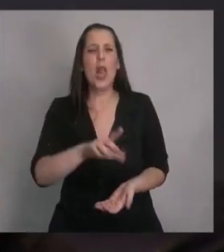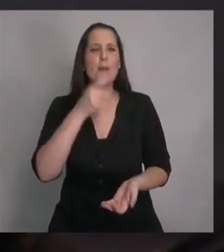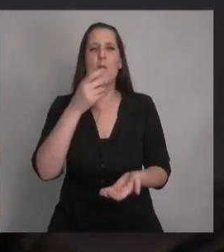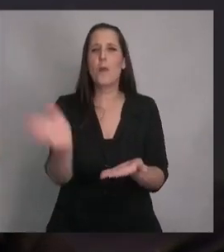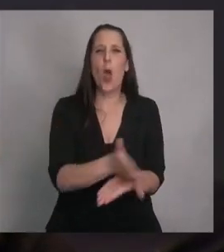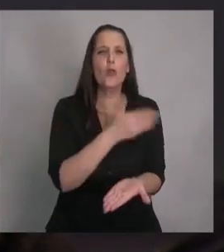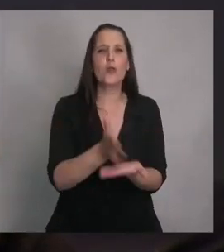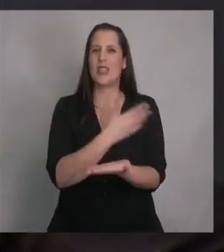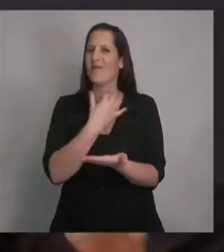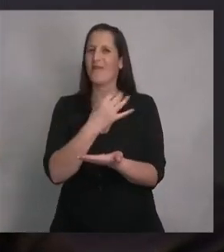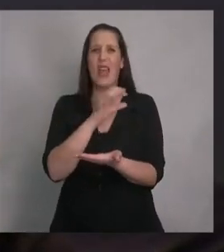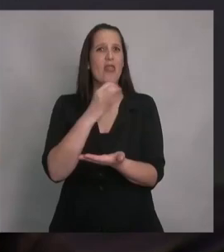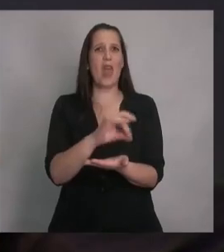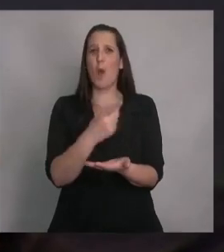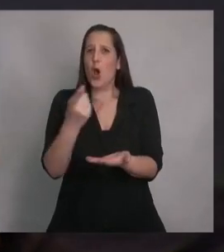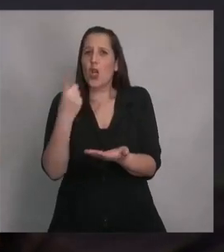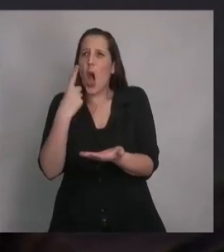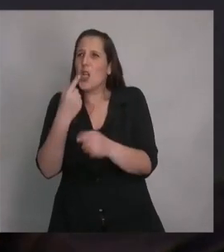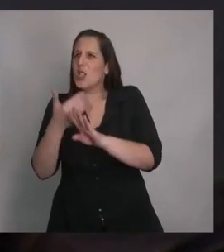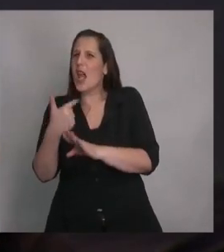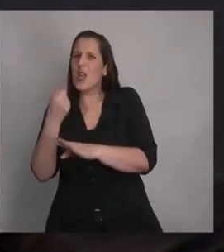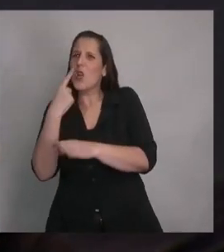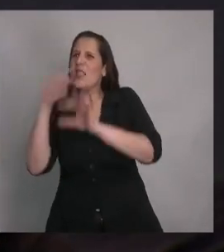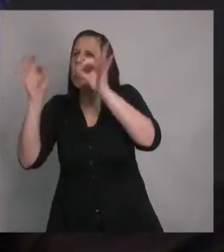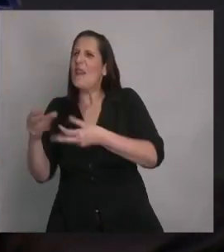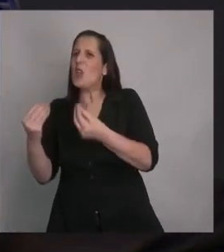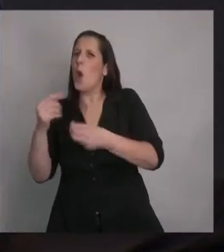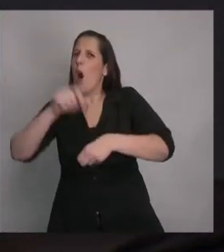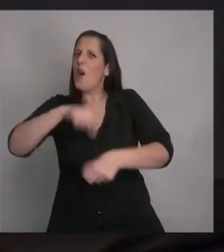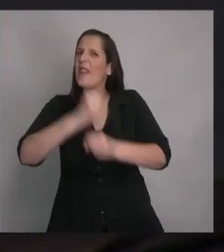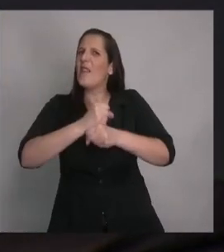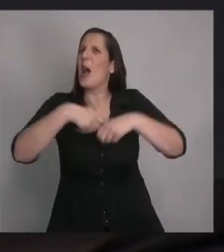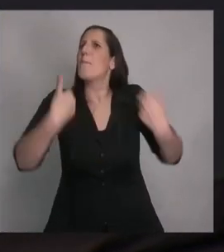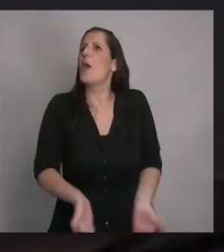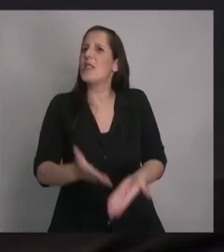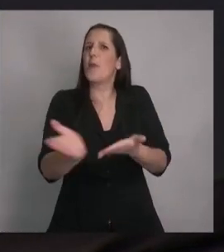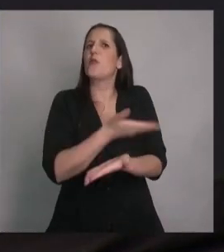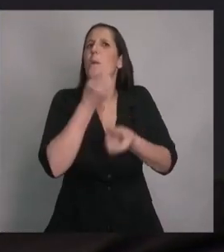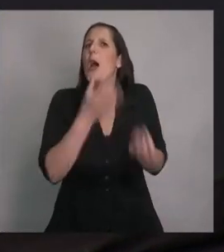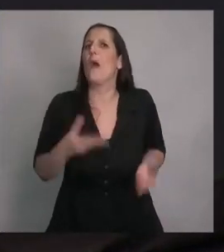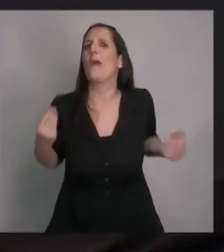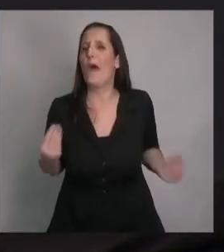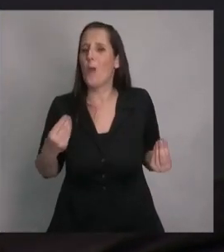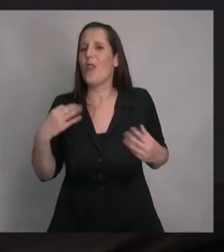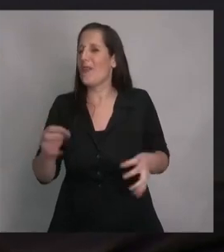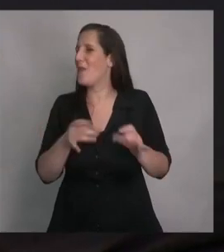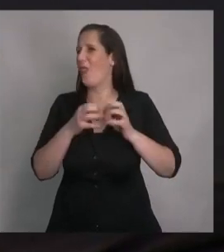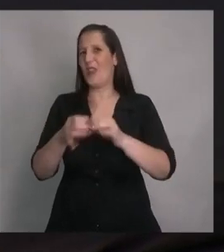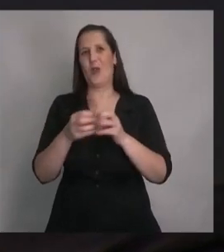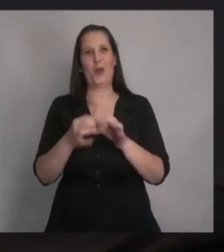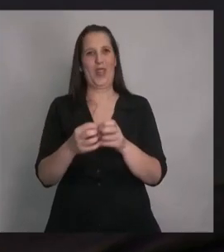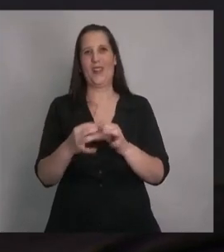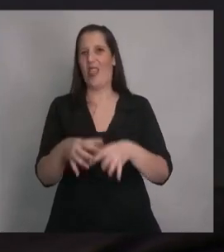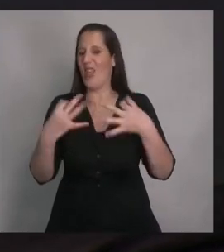conocer, conocer, sino cómo producir en el siglo XXI nos lleva a una discusión fundamental